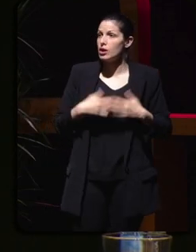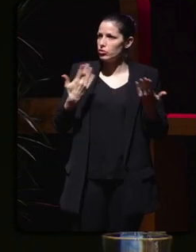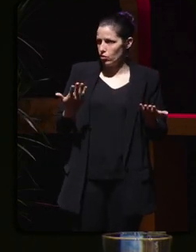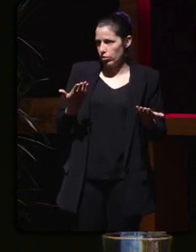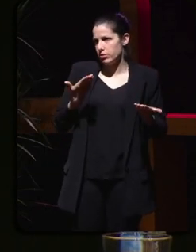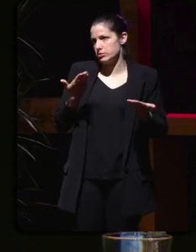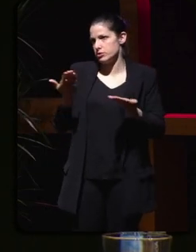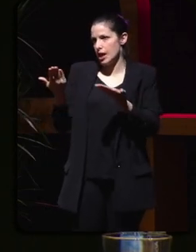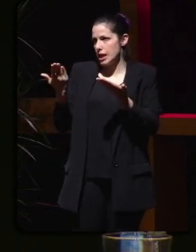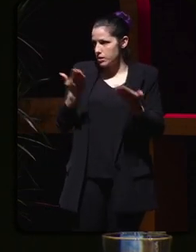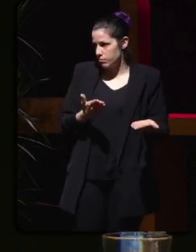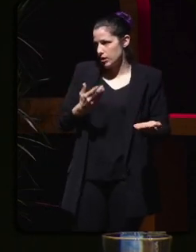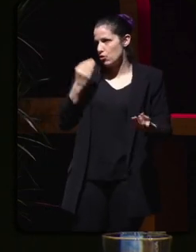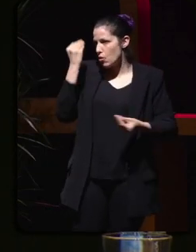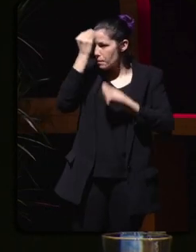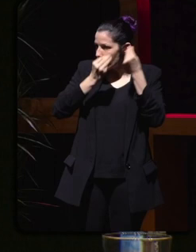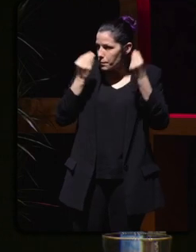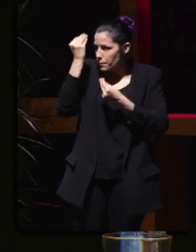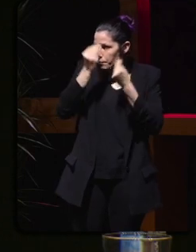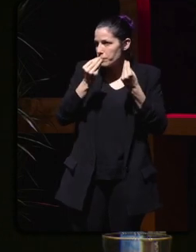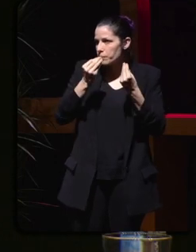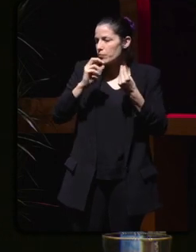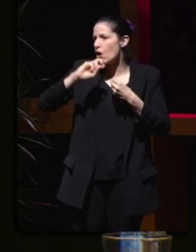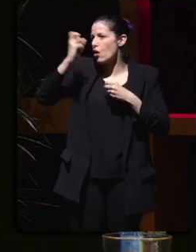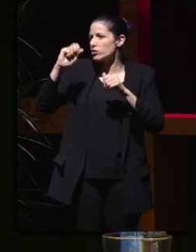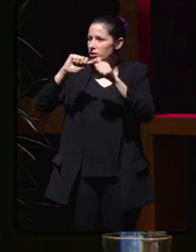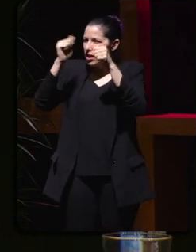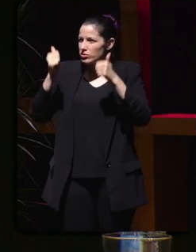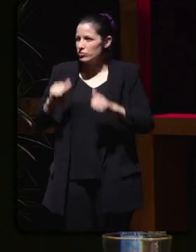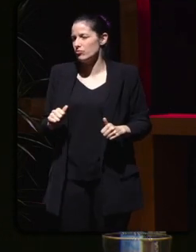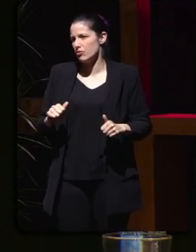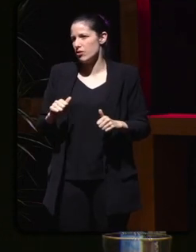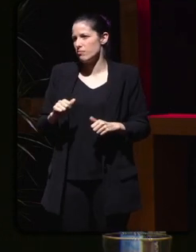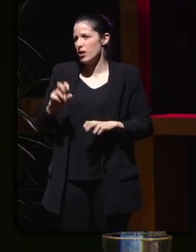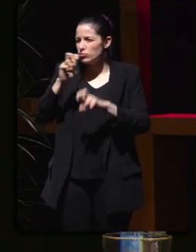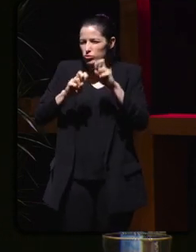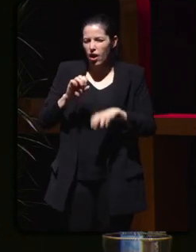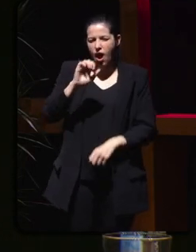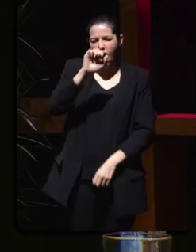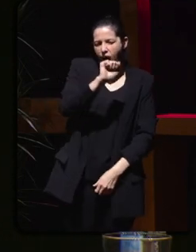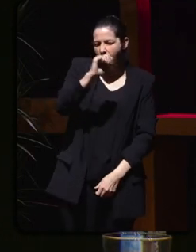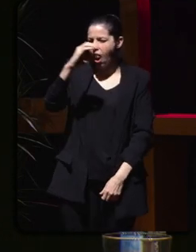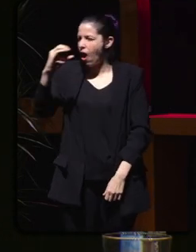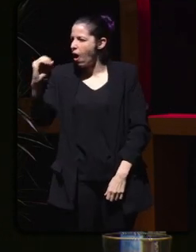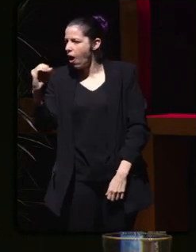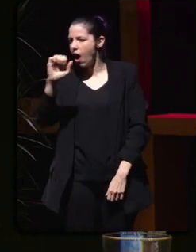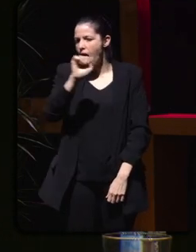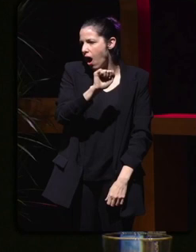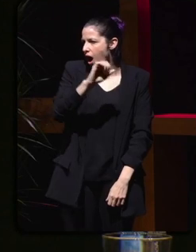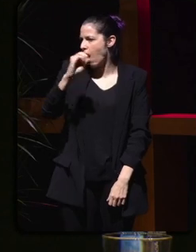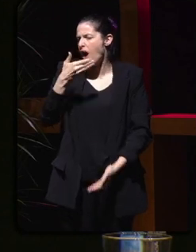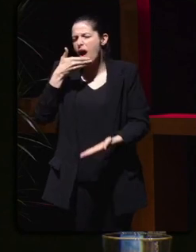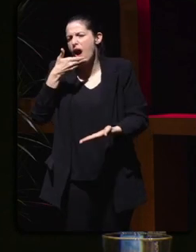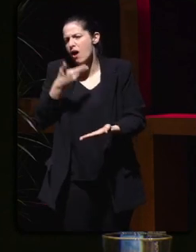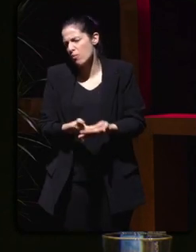a que pen en las mujeres de otras maneras mucho más allá de la hay de la O porque resultan aburridas y